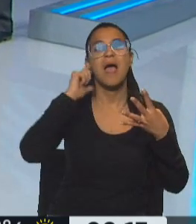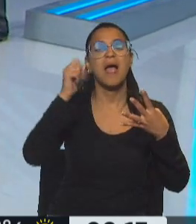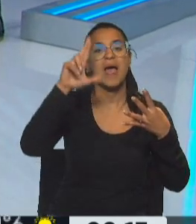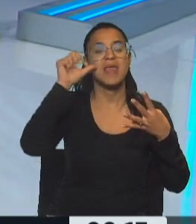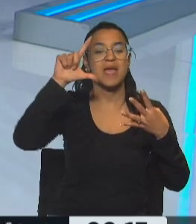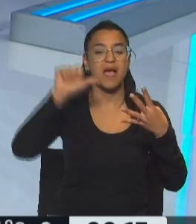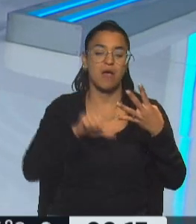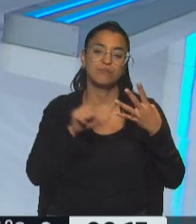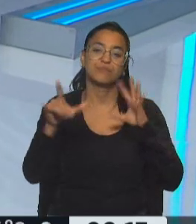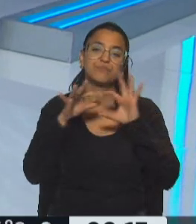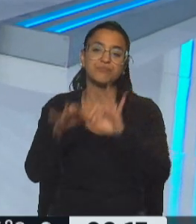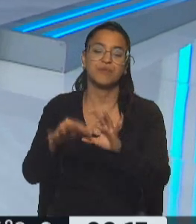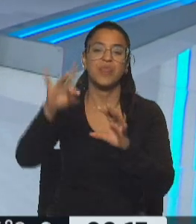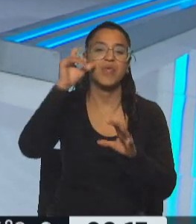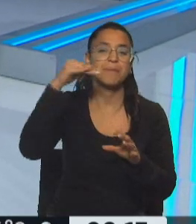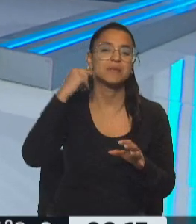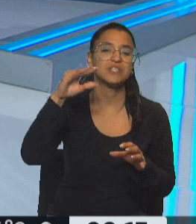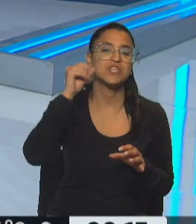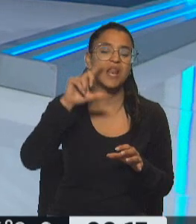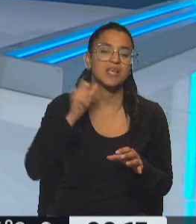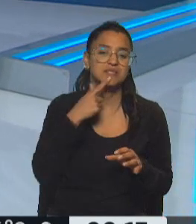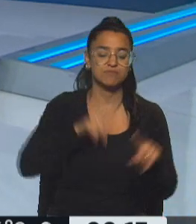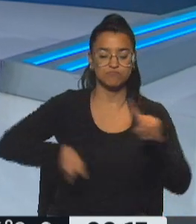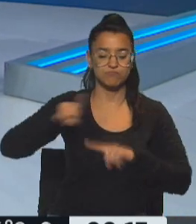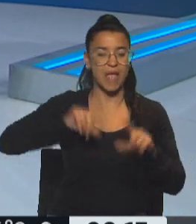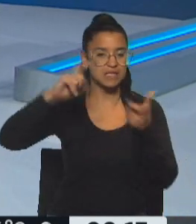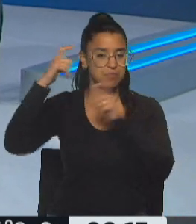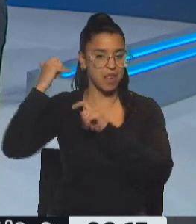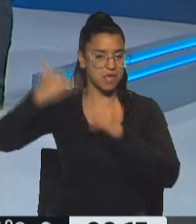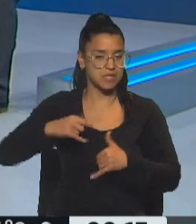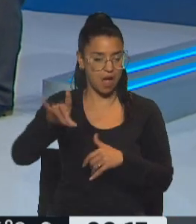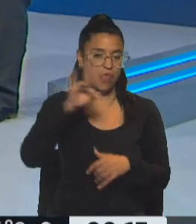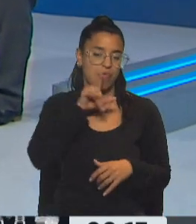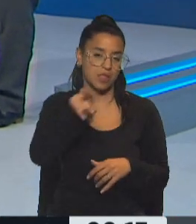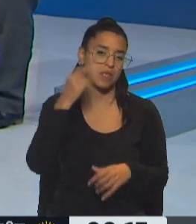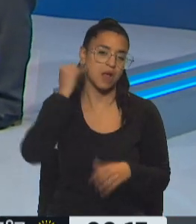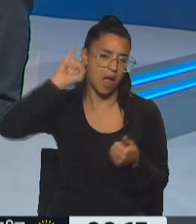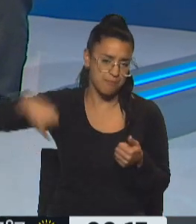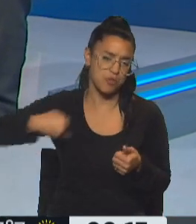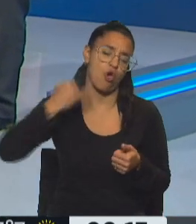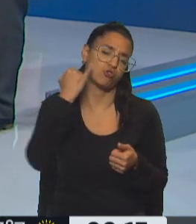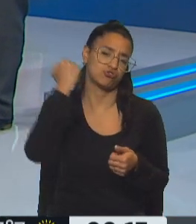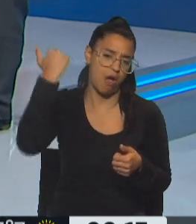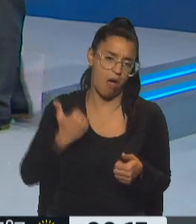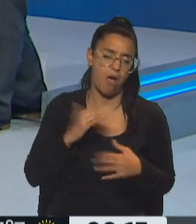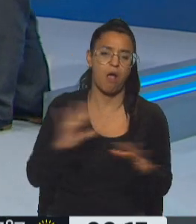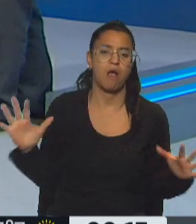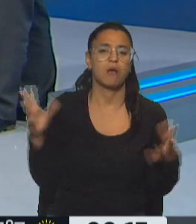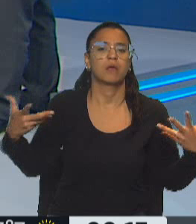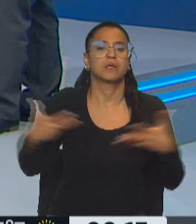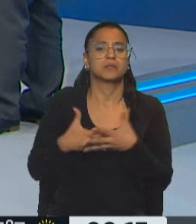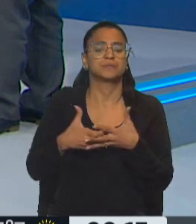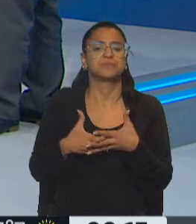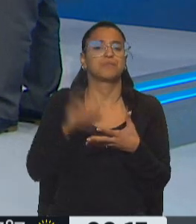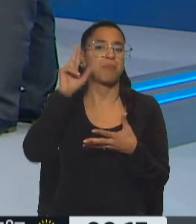lo relacionaría con De Michelis por la cuestión de la jerarquía y la experiencia como entrenador, ya campeón, ya probada, con selección incluido, como